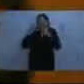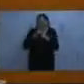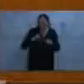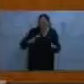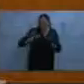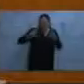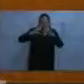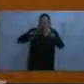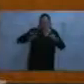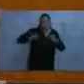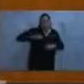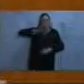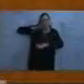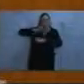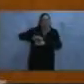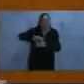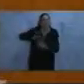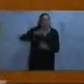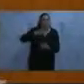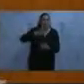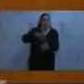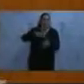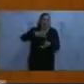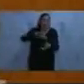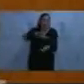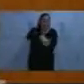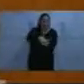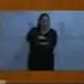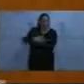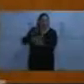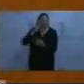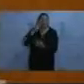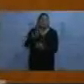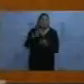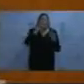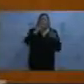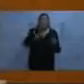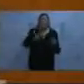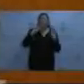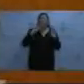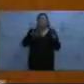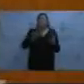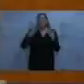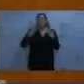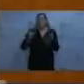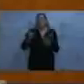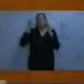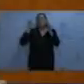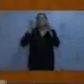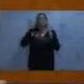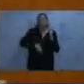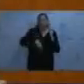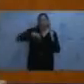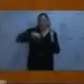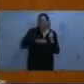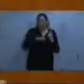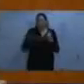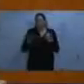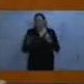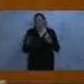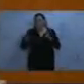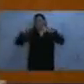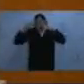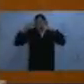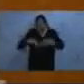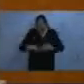ordenaron el sacrificio de, le voy a dar la cifra redonda, 1.878 animales, en los que solo el 5%,